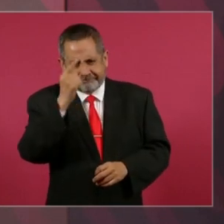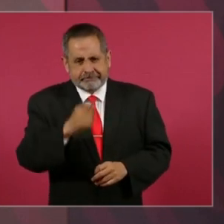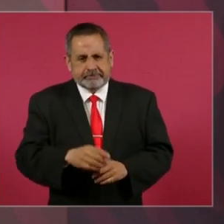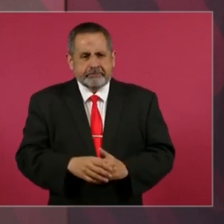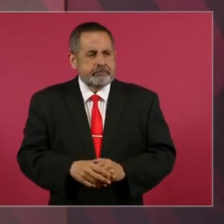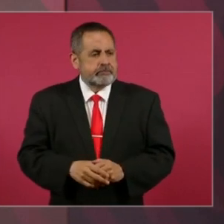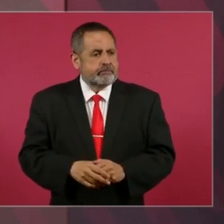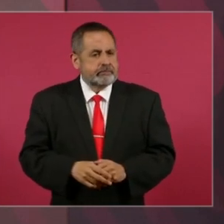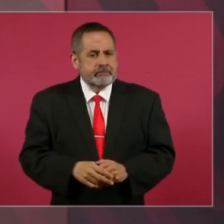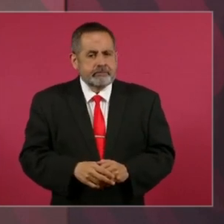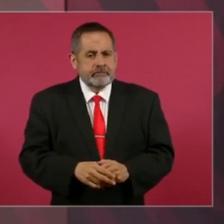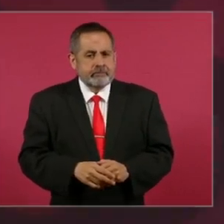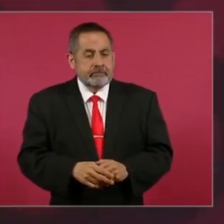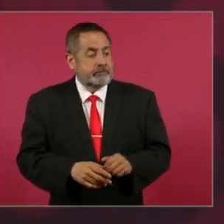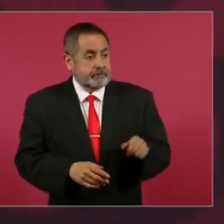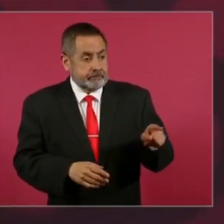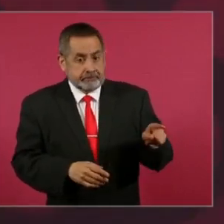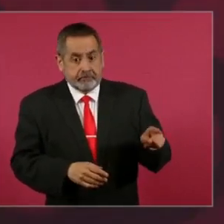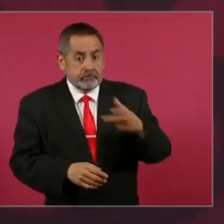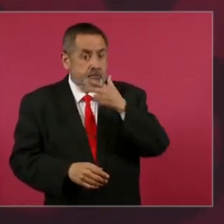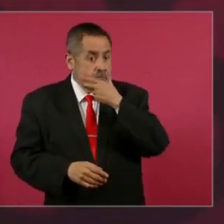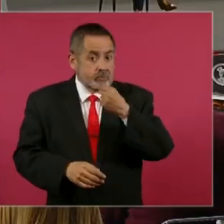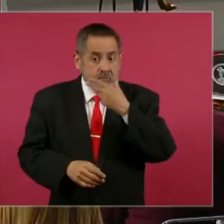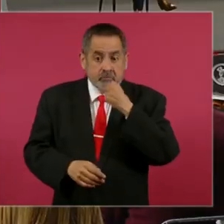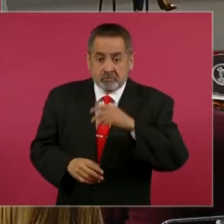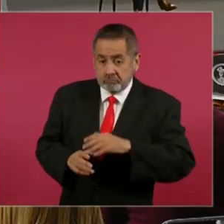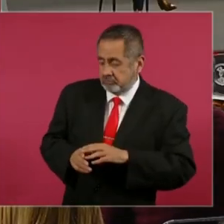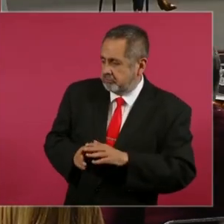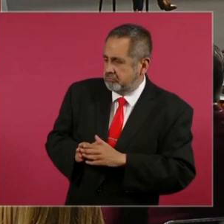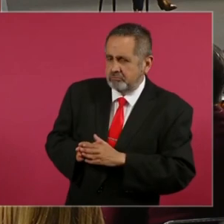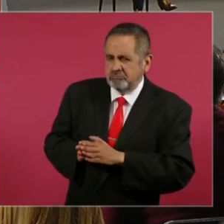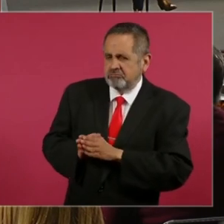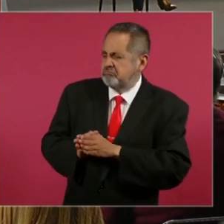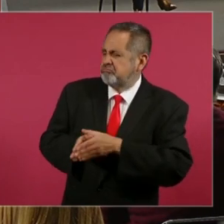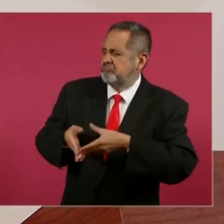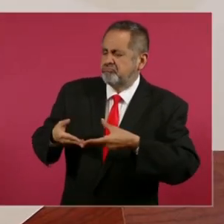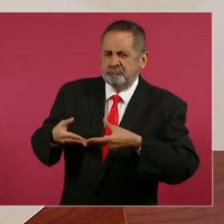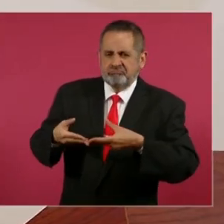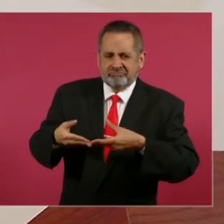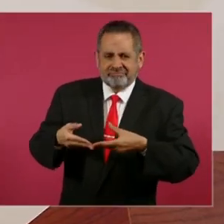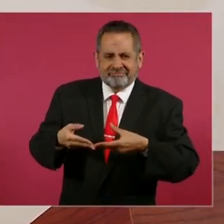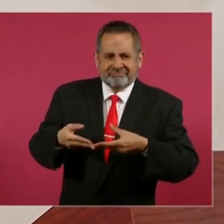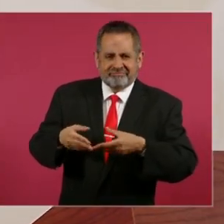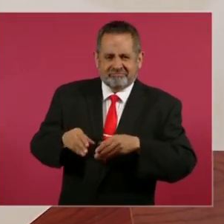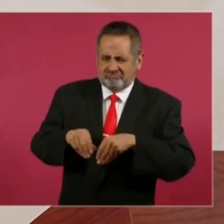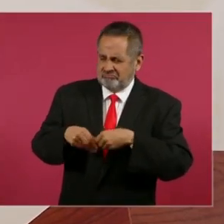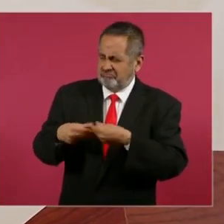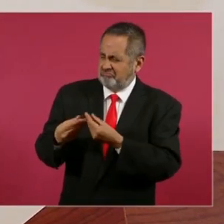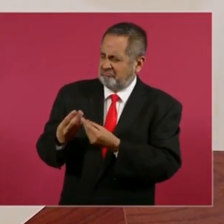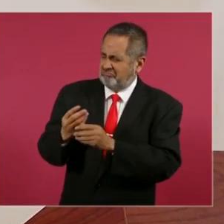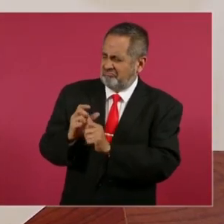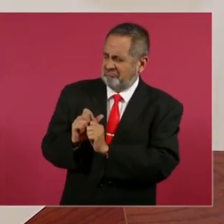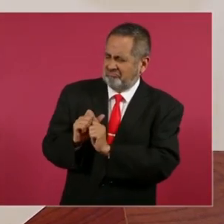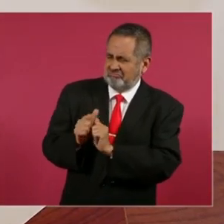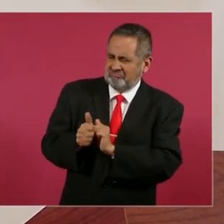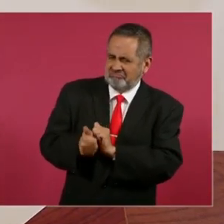Yo saca a la cartera y la abre y mira cómo visto.